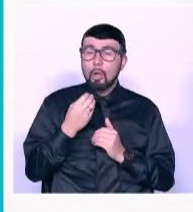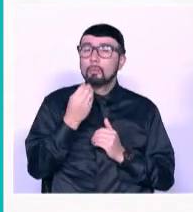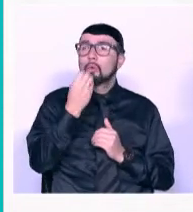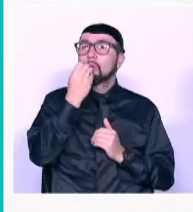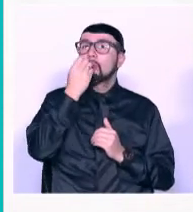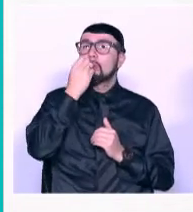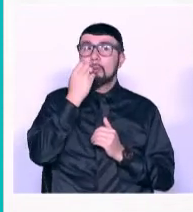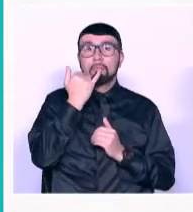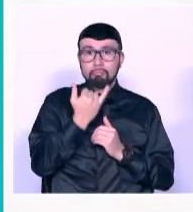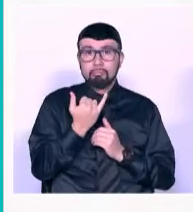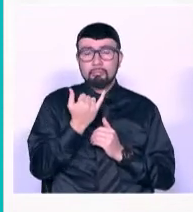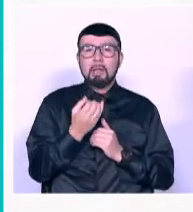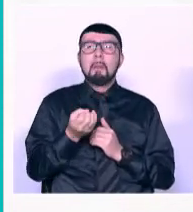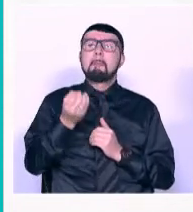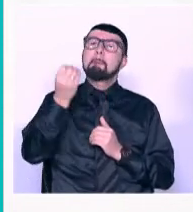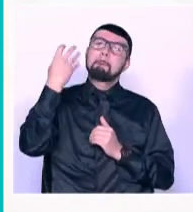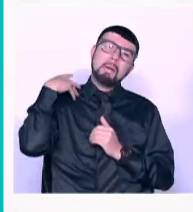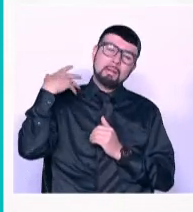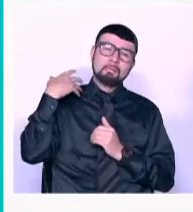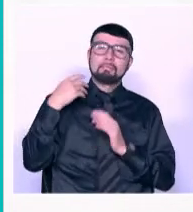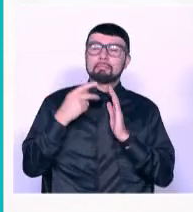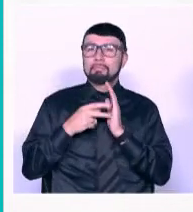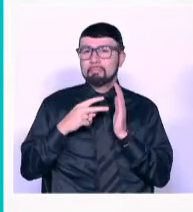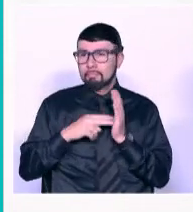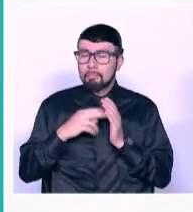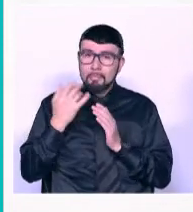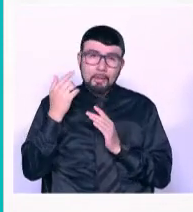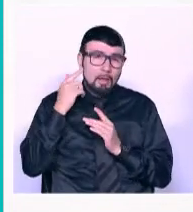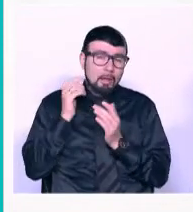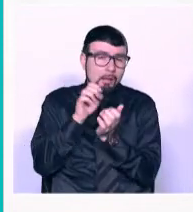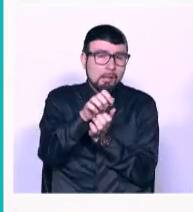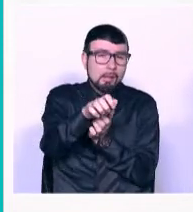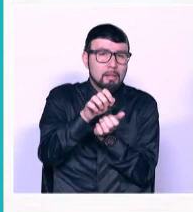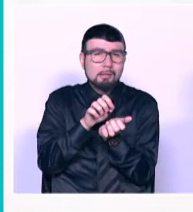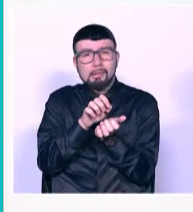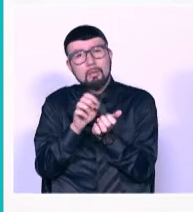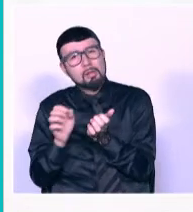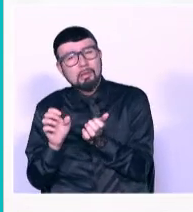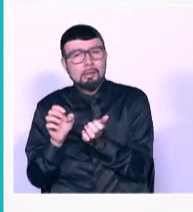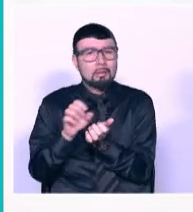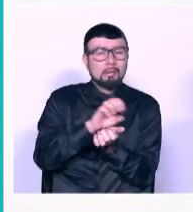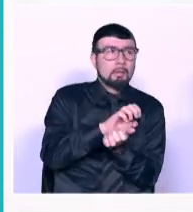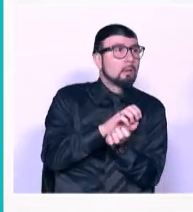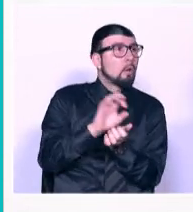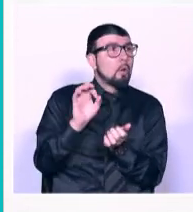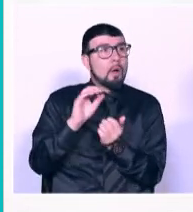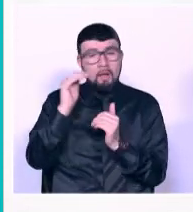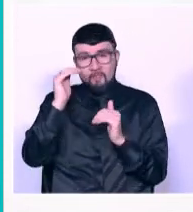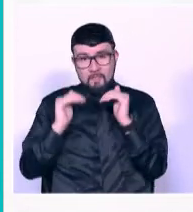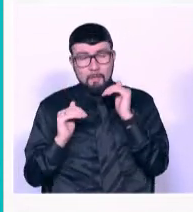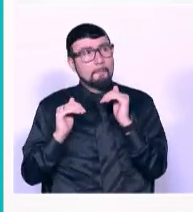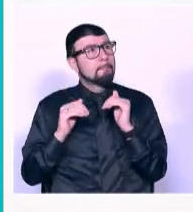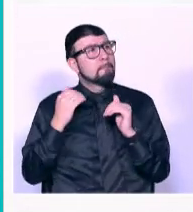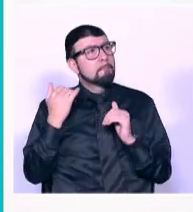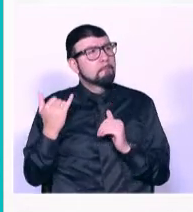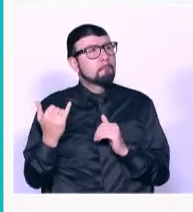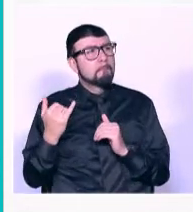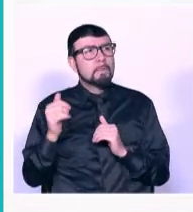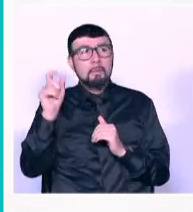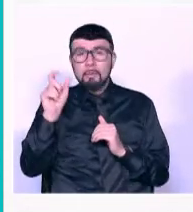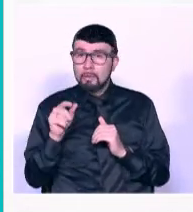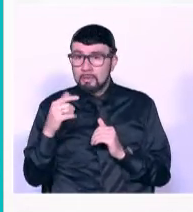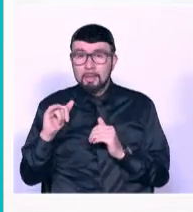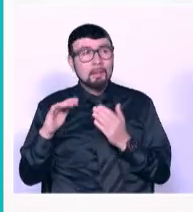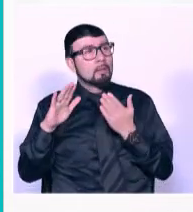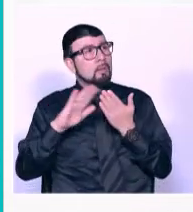estoy desplazando la articulación temporomandibular para un lado. En la que está más abajito ya se ve que el paciente se le realizó